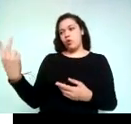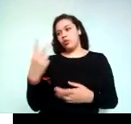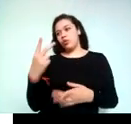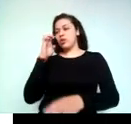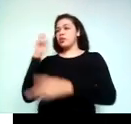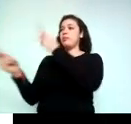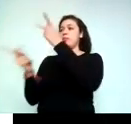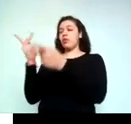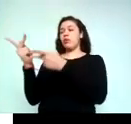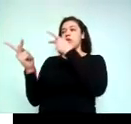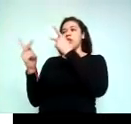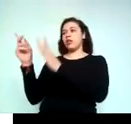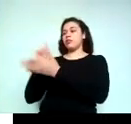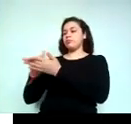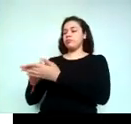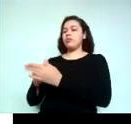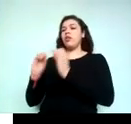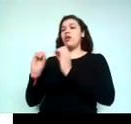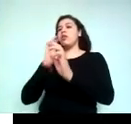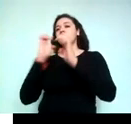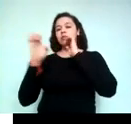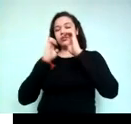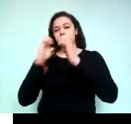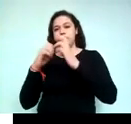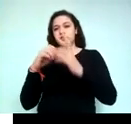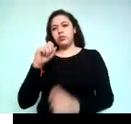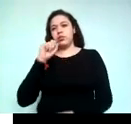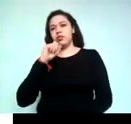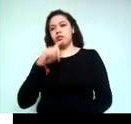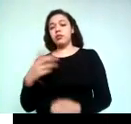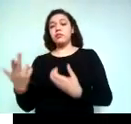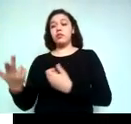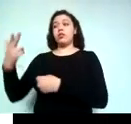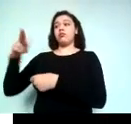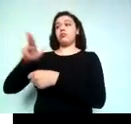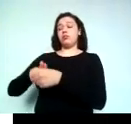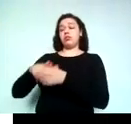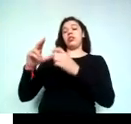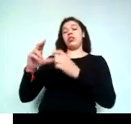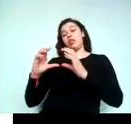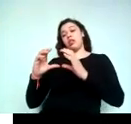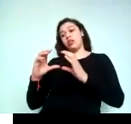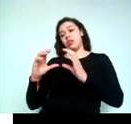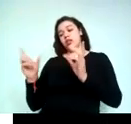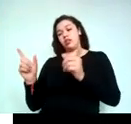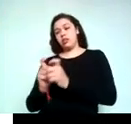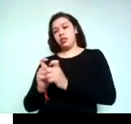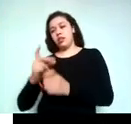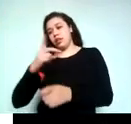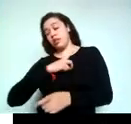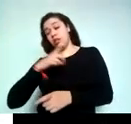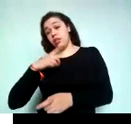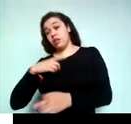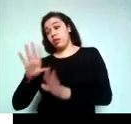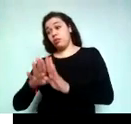y nos dice, en su caso, clínicos, es decir, tengo que tener un medio para detectar